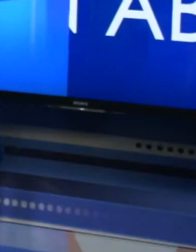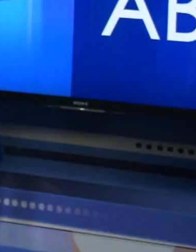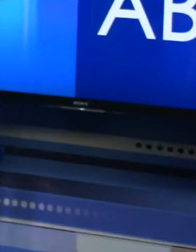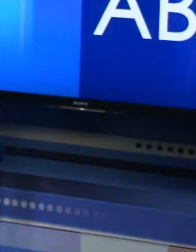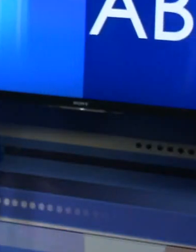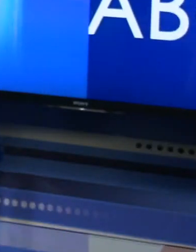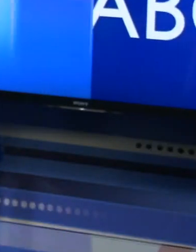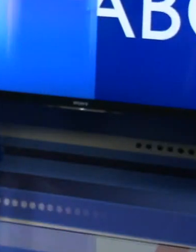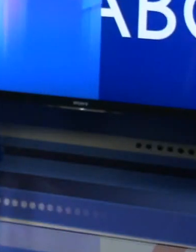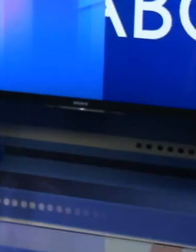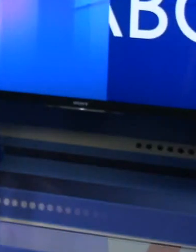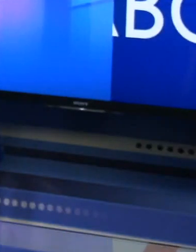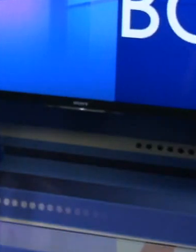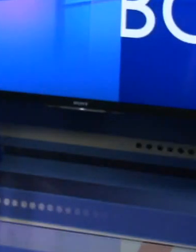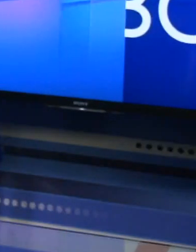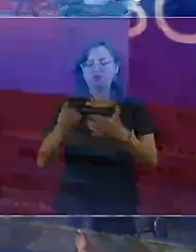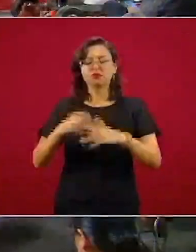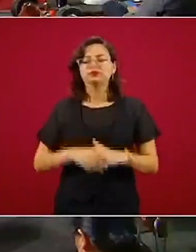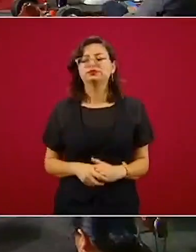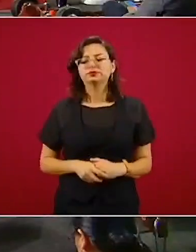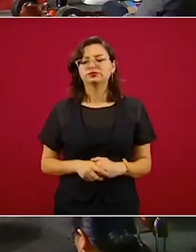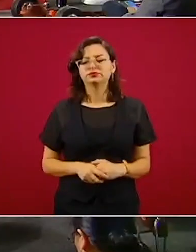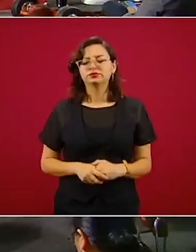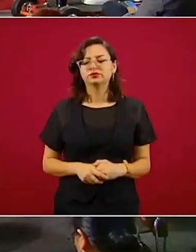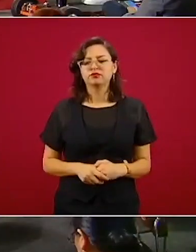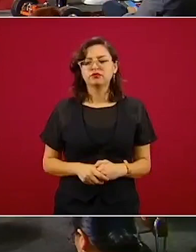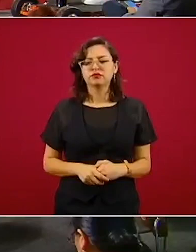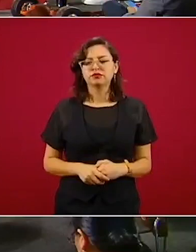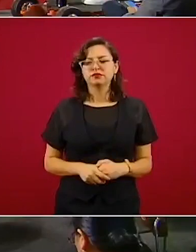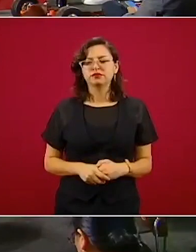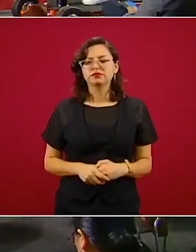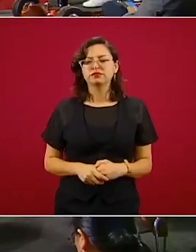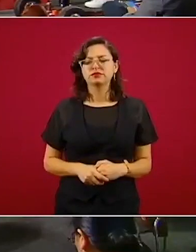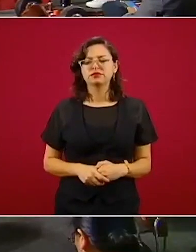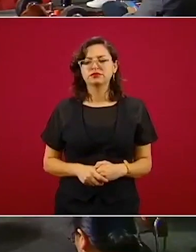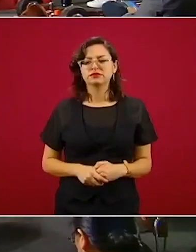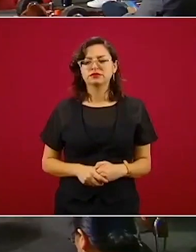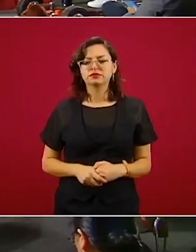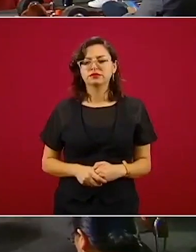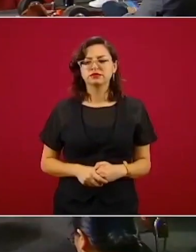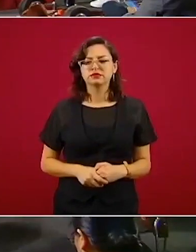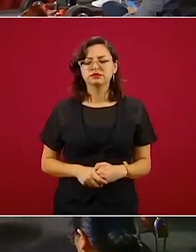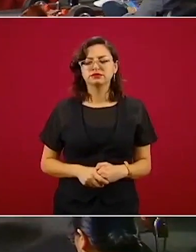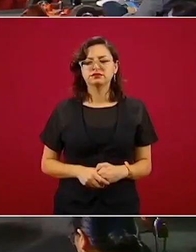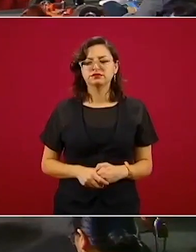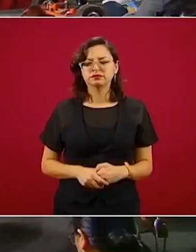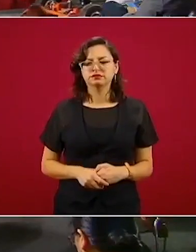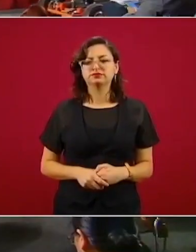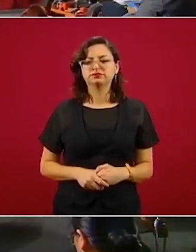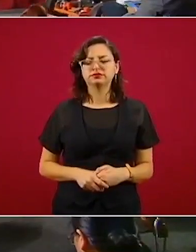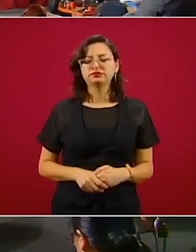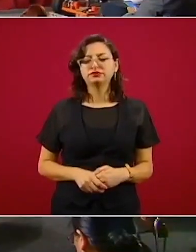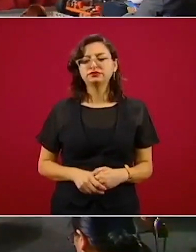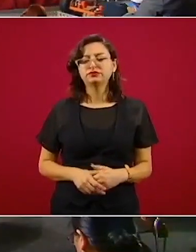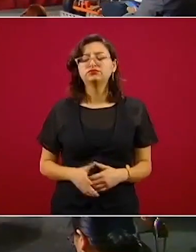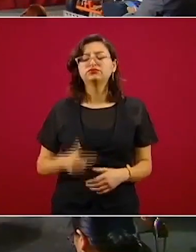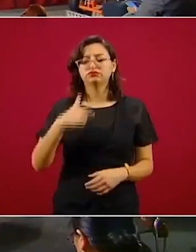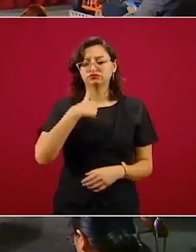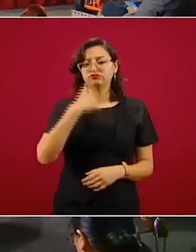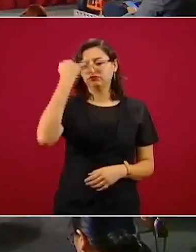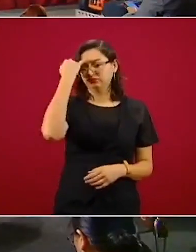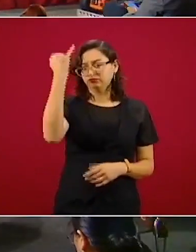el periodo electoral. Yo envié esta iniciativa